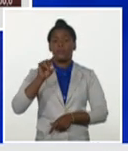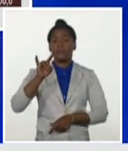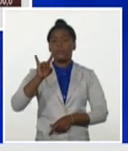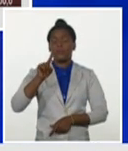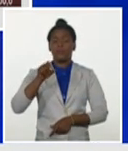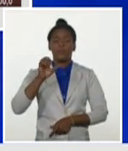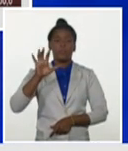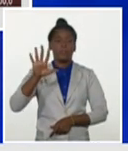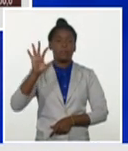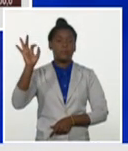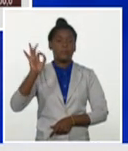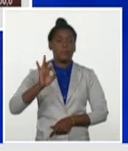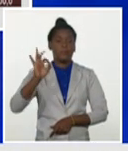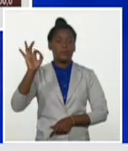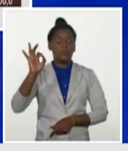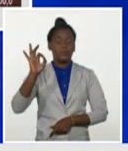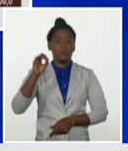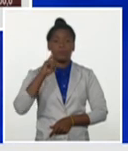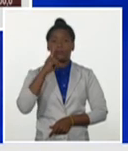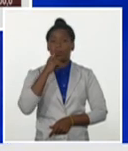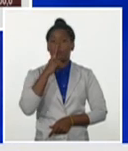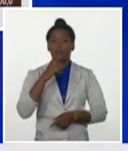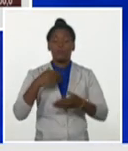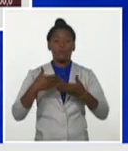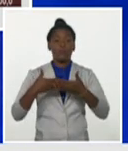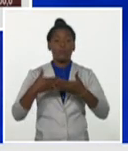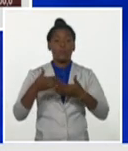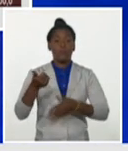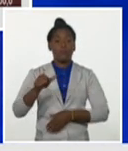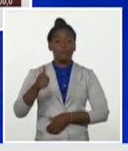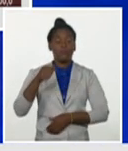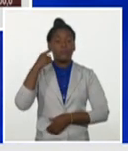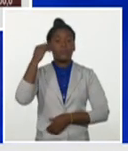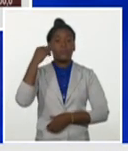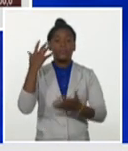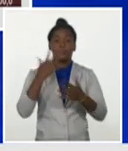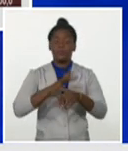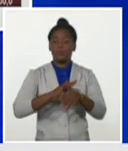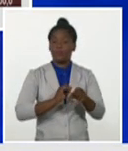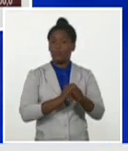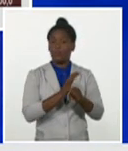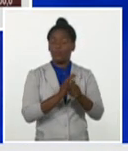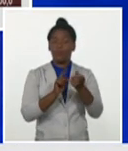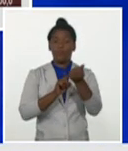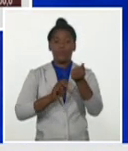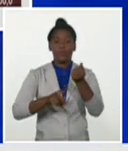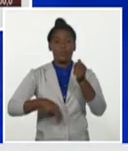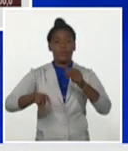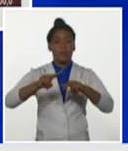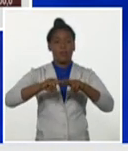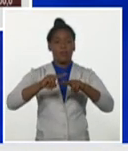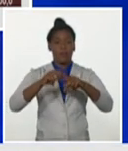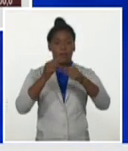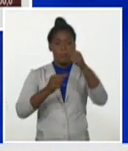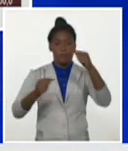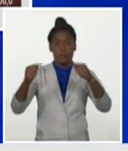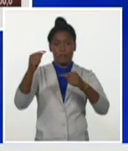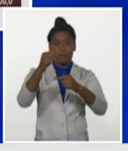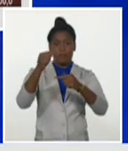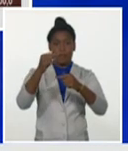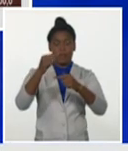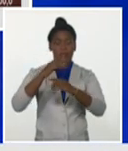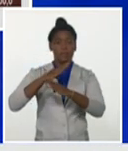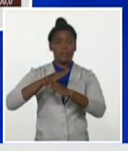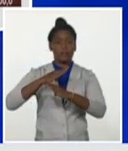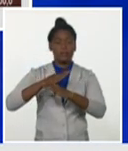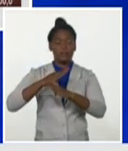39,5% de las muestras analizadas de la provincia de La Habana, Santiago de